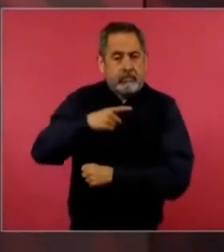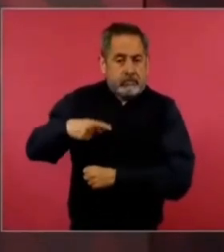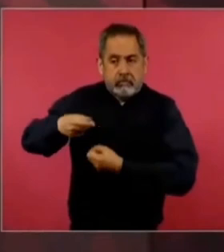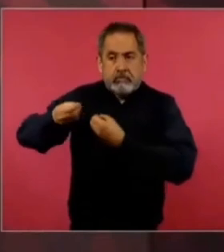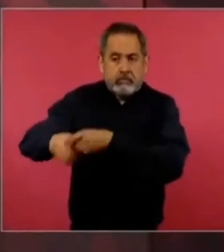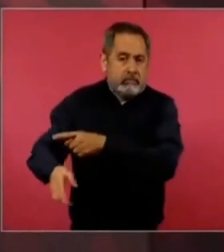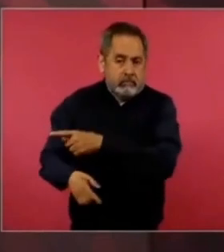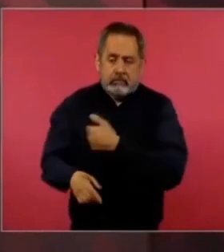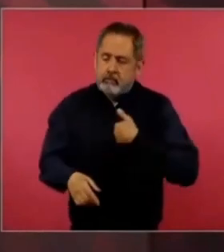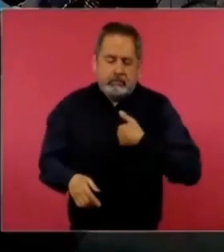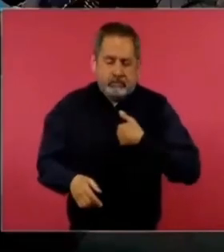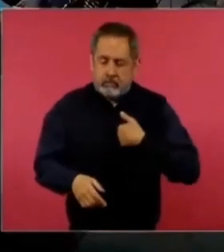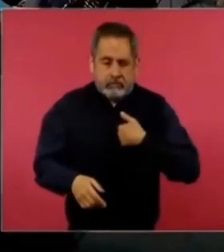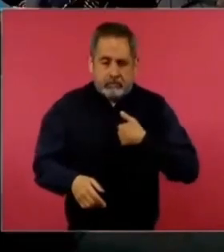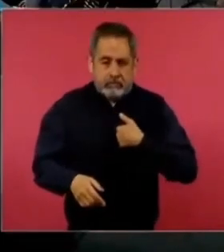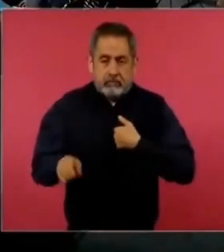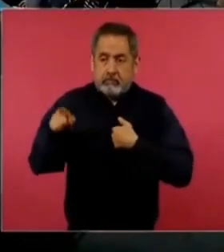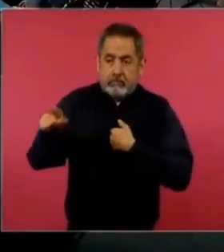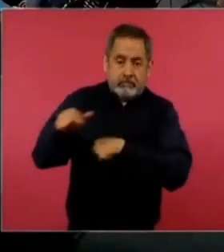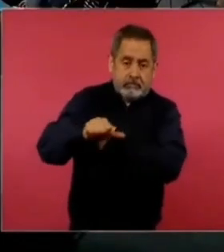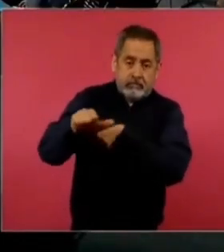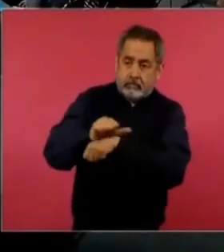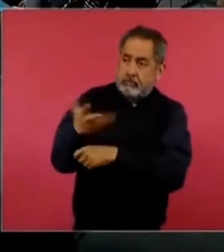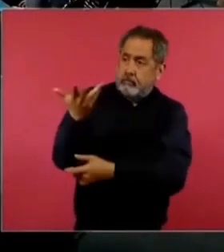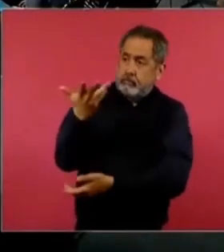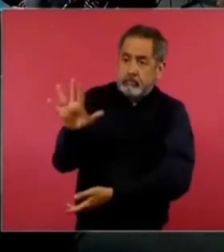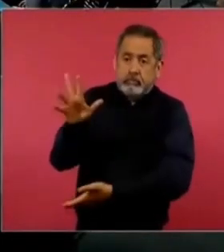Estamos hablando de 10 veces más.